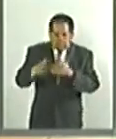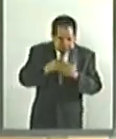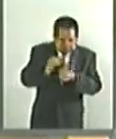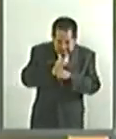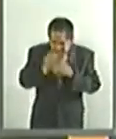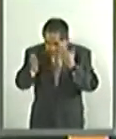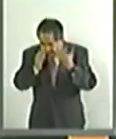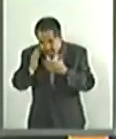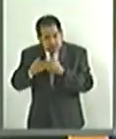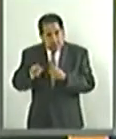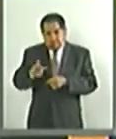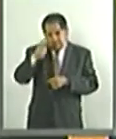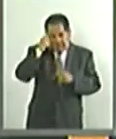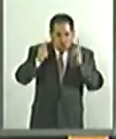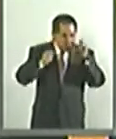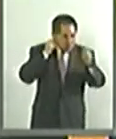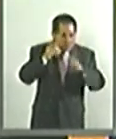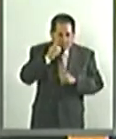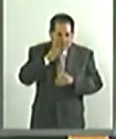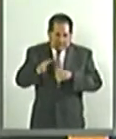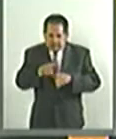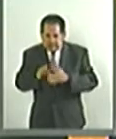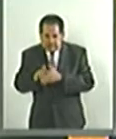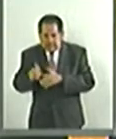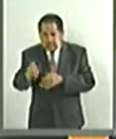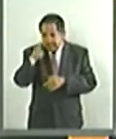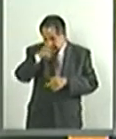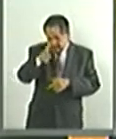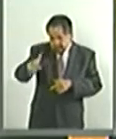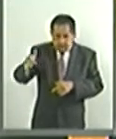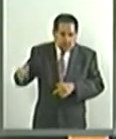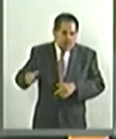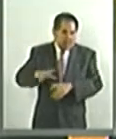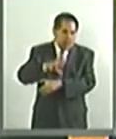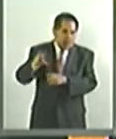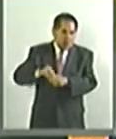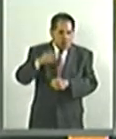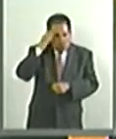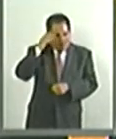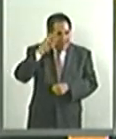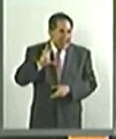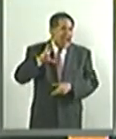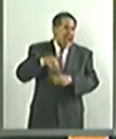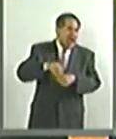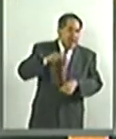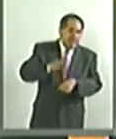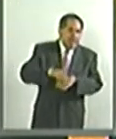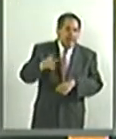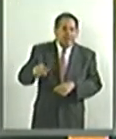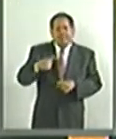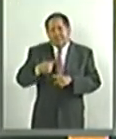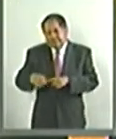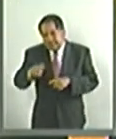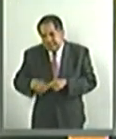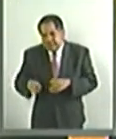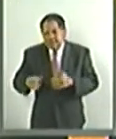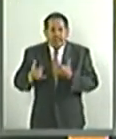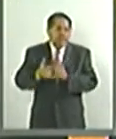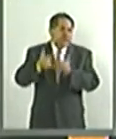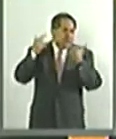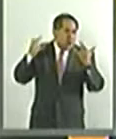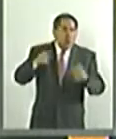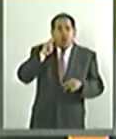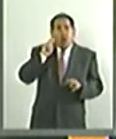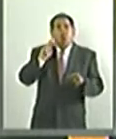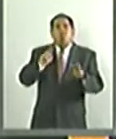exploración ecoturística del lugar. Dentro del Geoparque, y todos lo conocen, se incluyen además una serie de monumentos